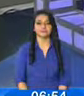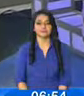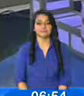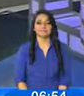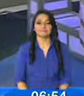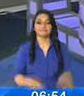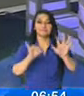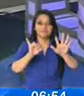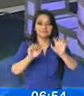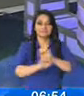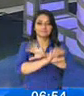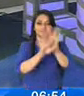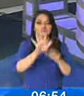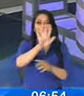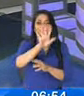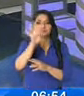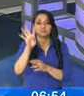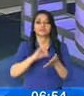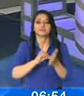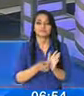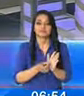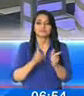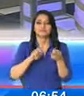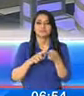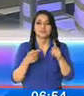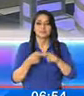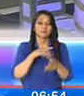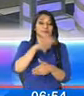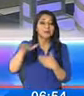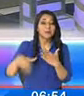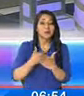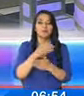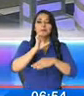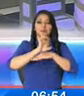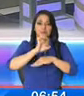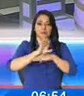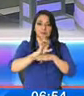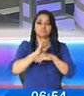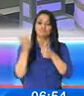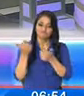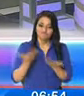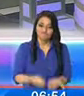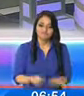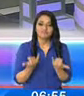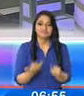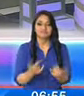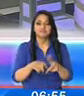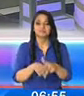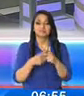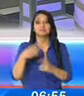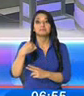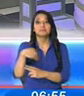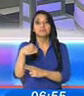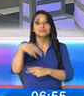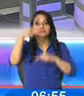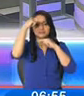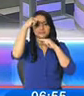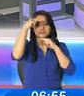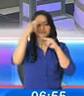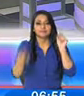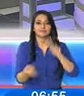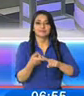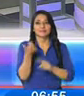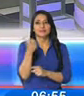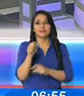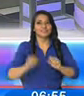6:54 de la mañana amigos de Televicentro en todo el país bienvenidos iniciamos el miércoles del recorrido de las noticias que nos llevará hasta las